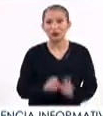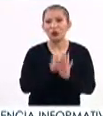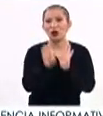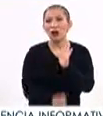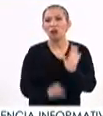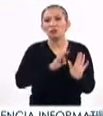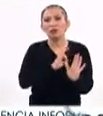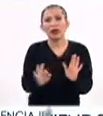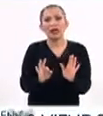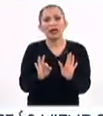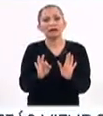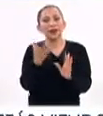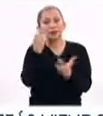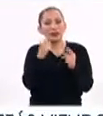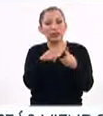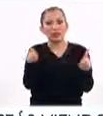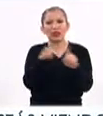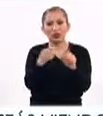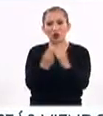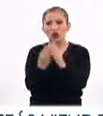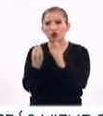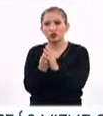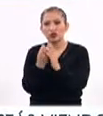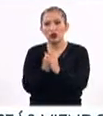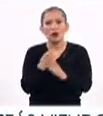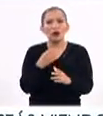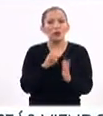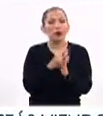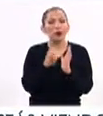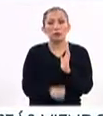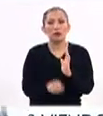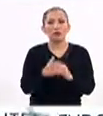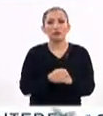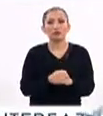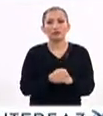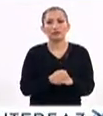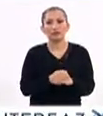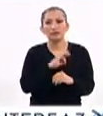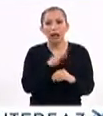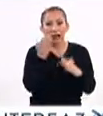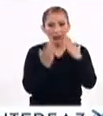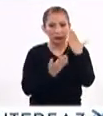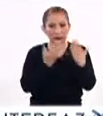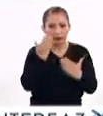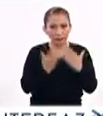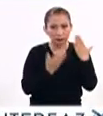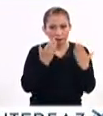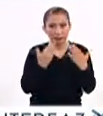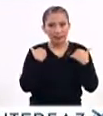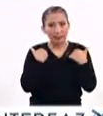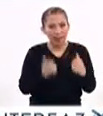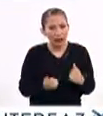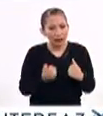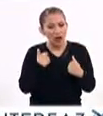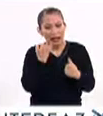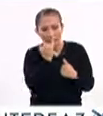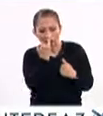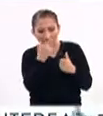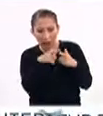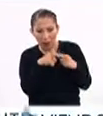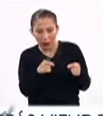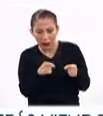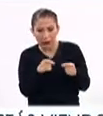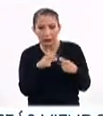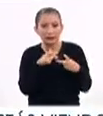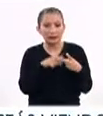ejemplo, puedes tomar varios cursos en Minato, pero por ejemplo, puedes estudiar comprensión del idioma